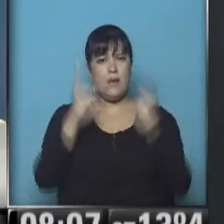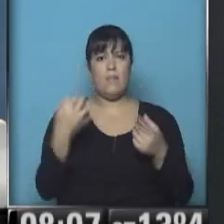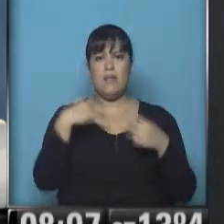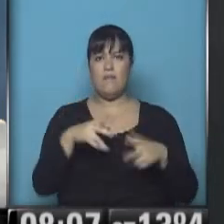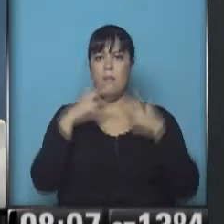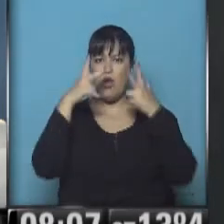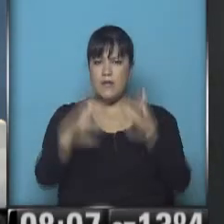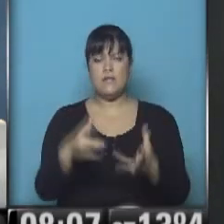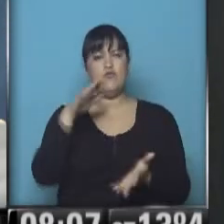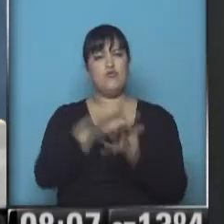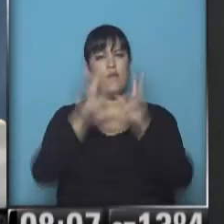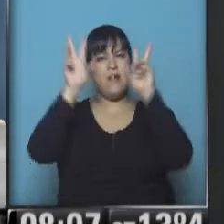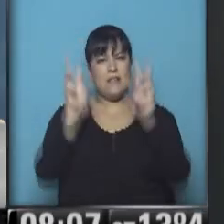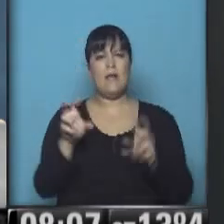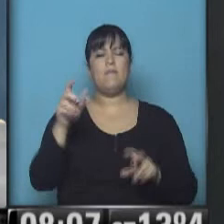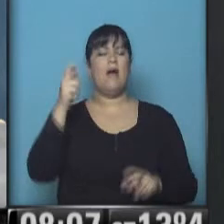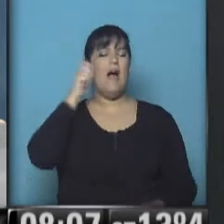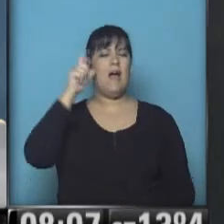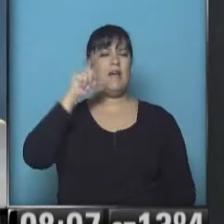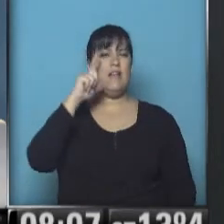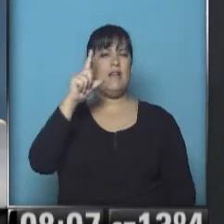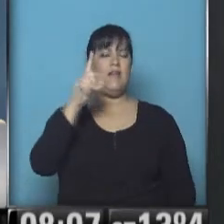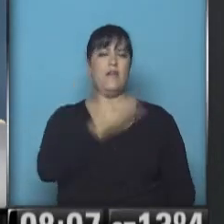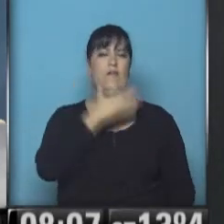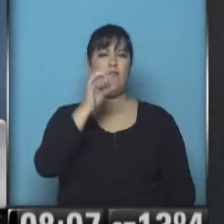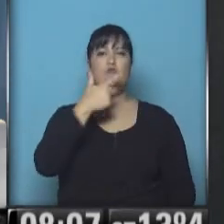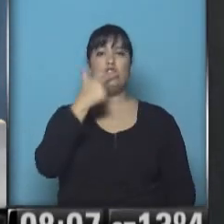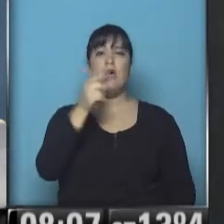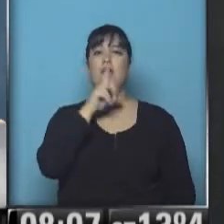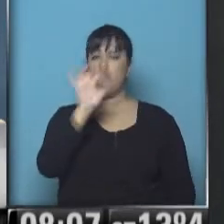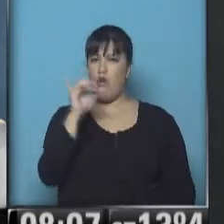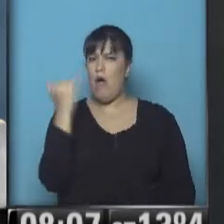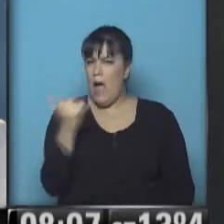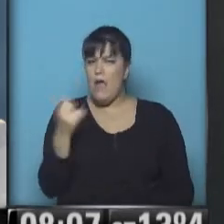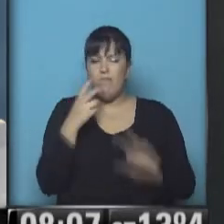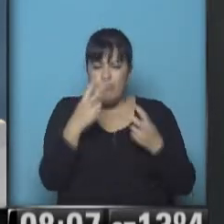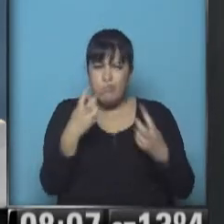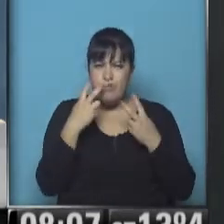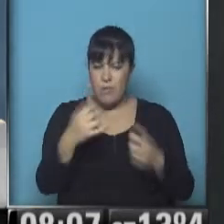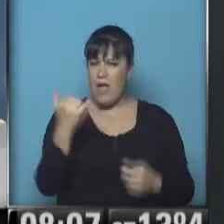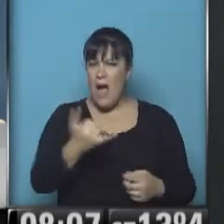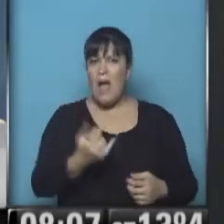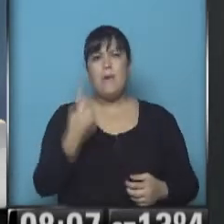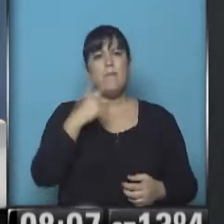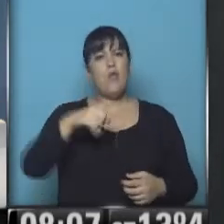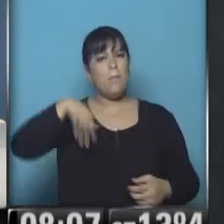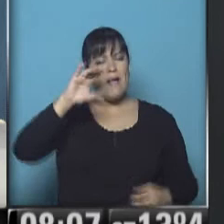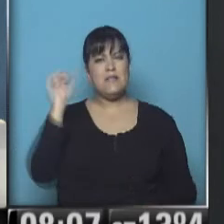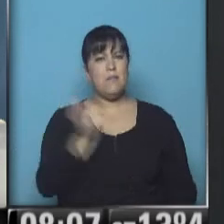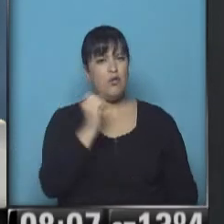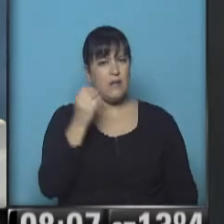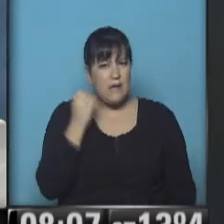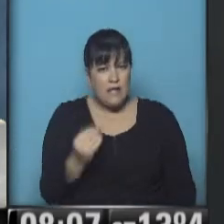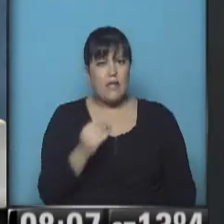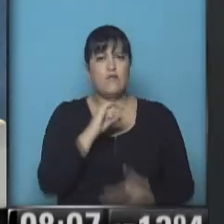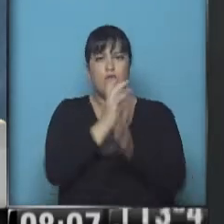que respecto al tema de glifosato existen también múltiples estudios, pero lo más significativo es el